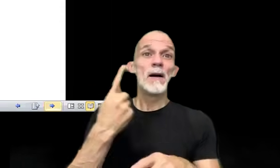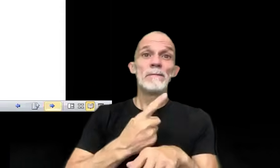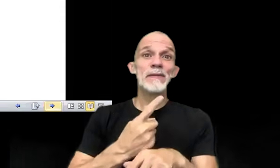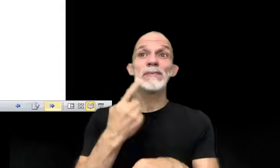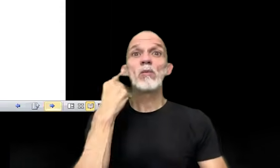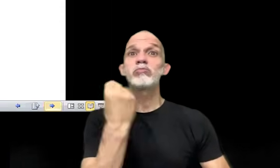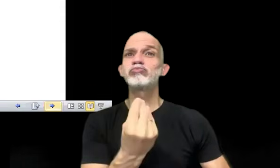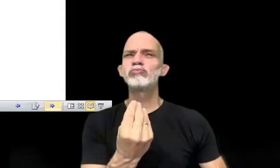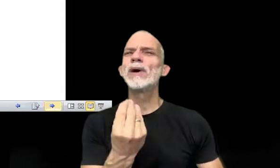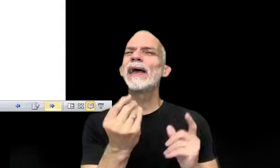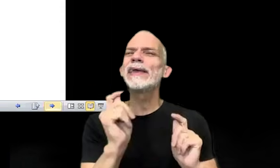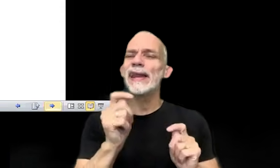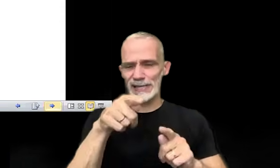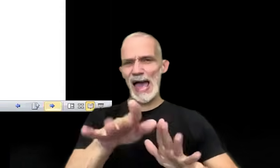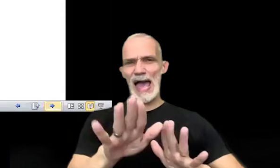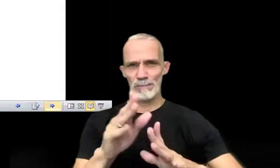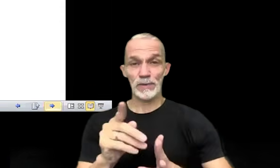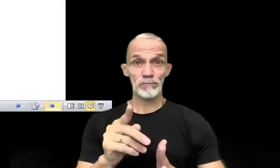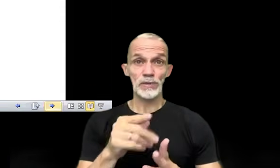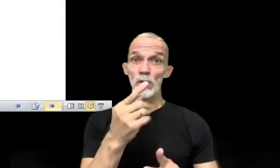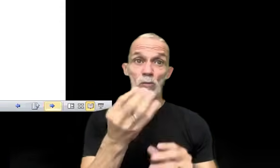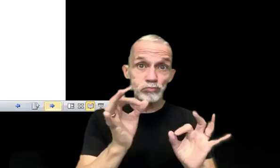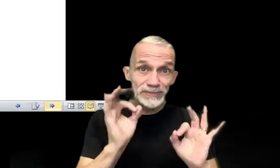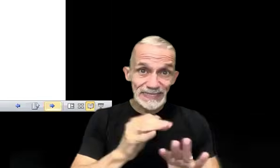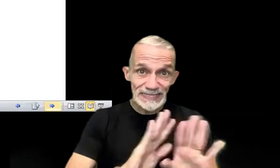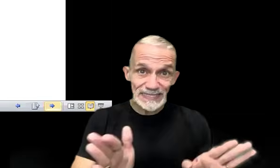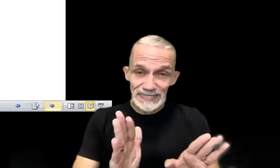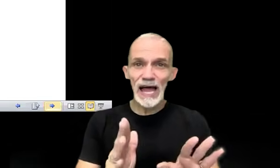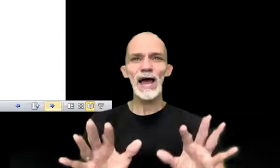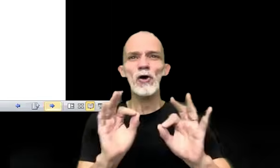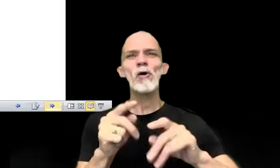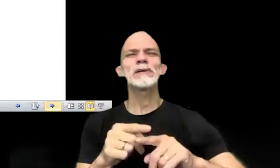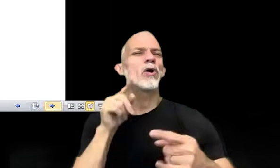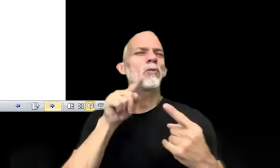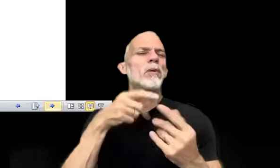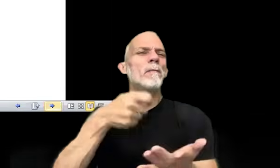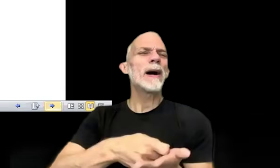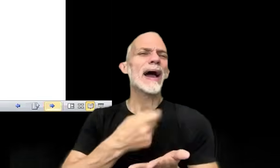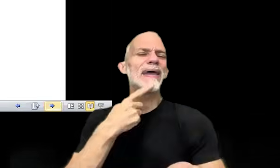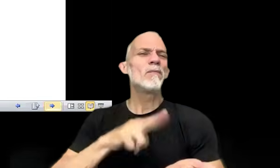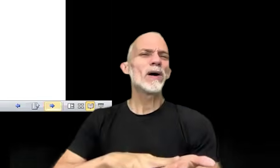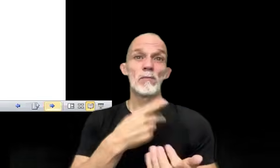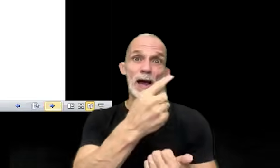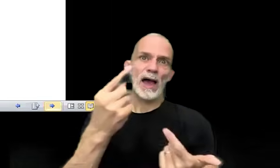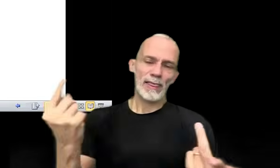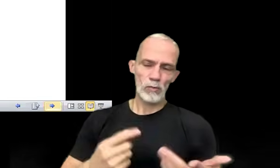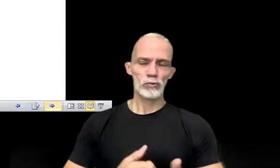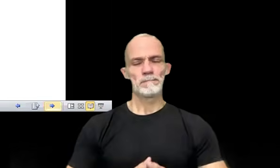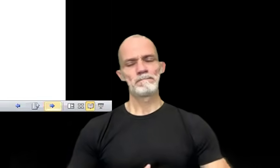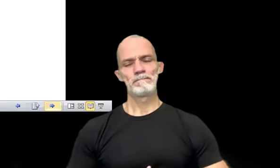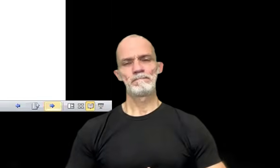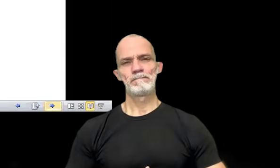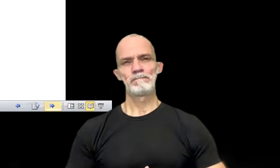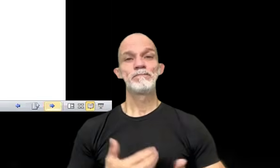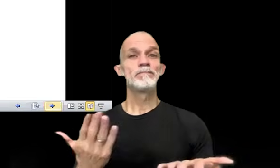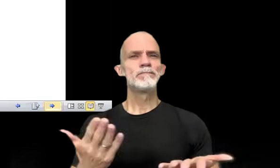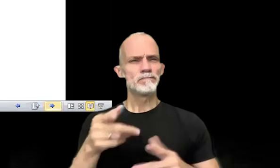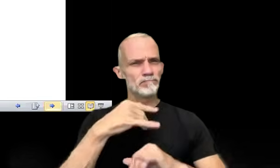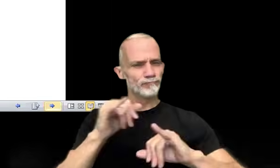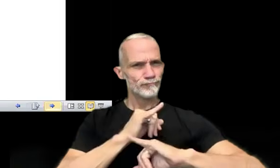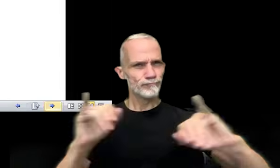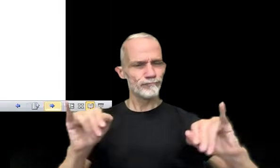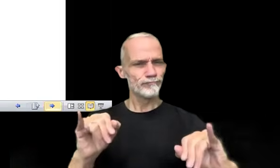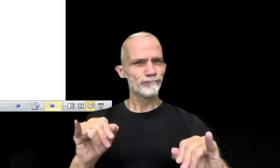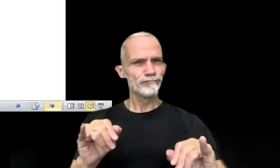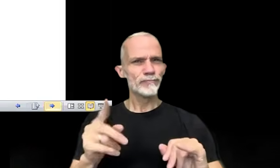determine la residencia del sujeto, voy a poder determinar el objeto del impuesto para cada uno de los sujetos.